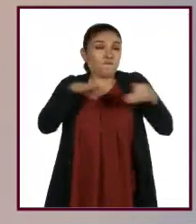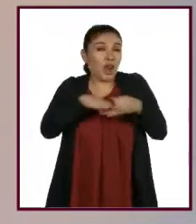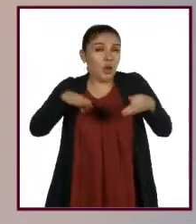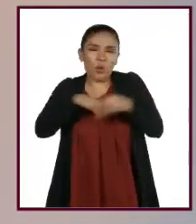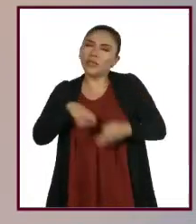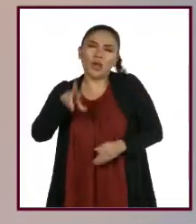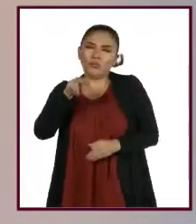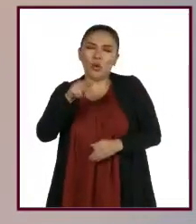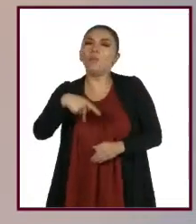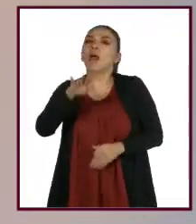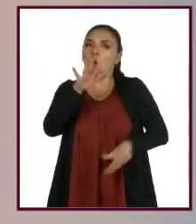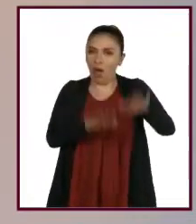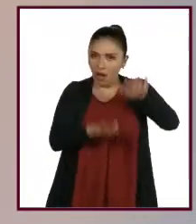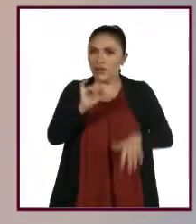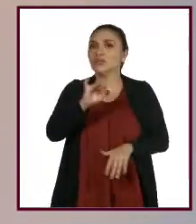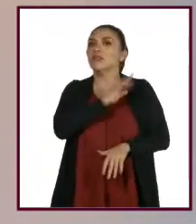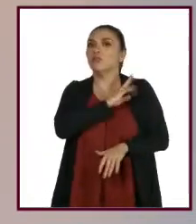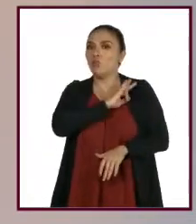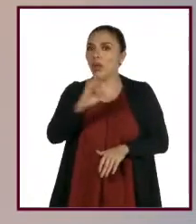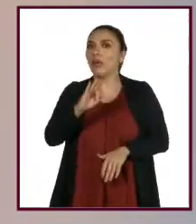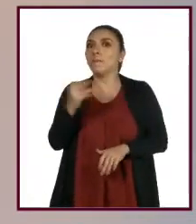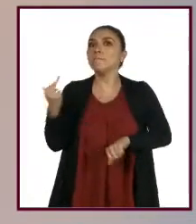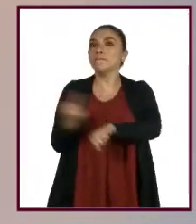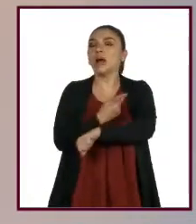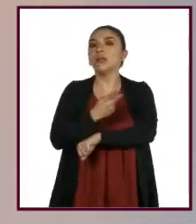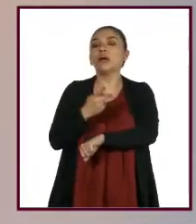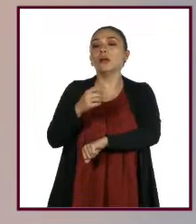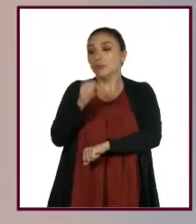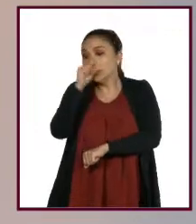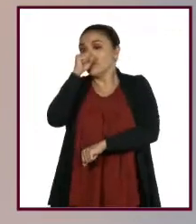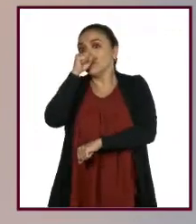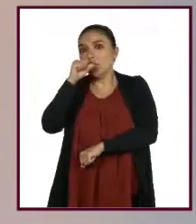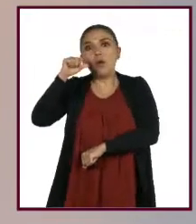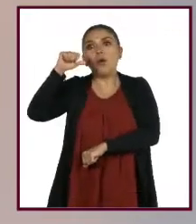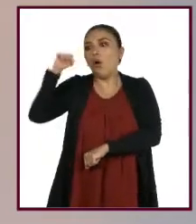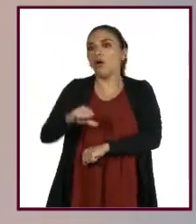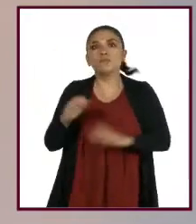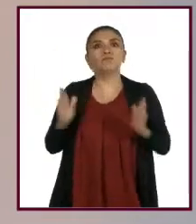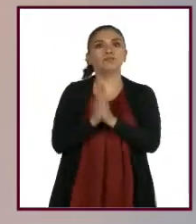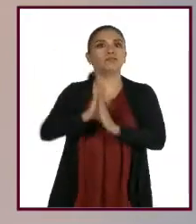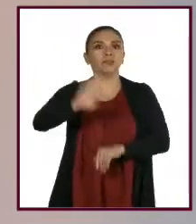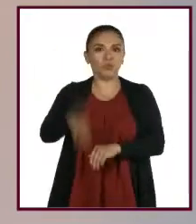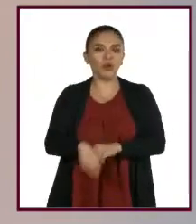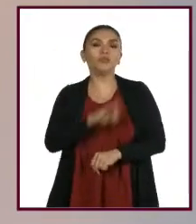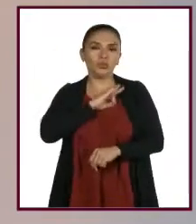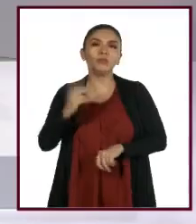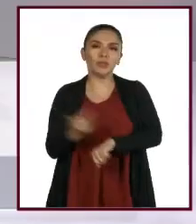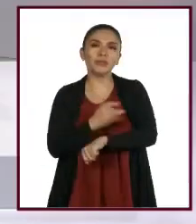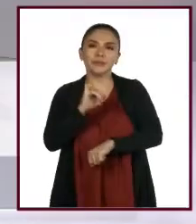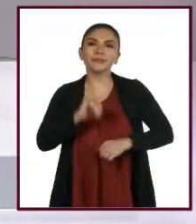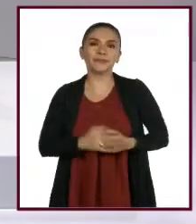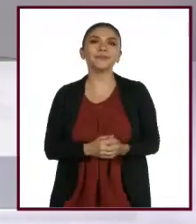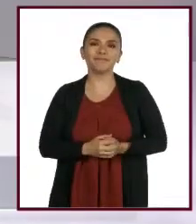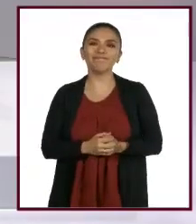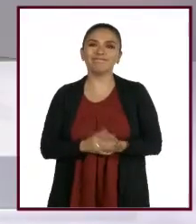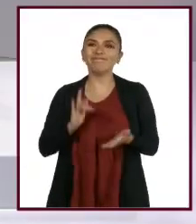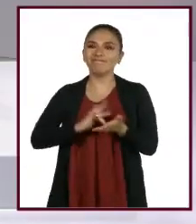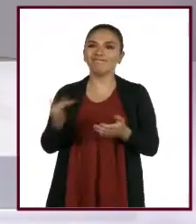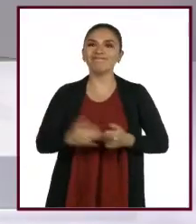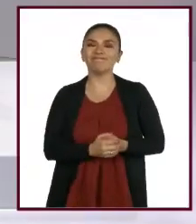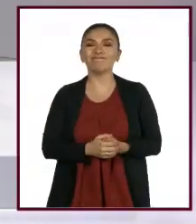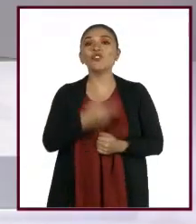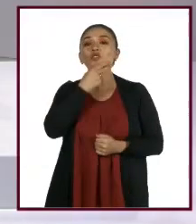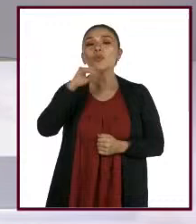pero sí hay casos donde podamos tener una muerte súbita por el uso de inhalables. Muy bien, muchas